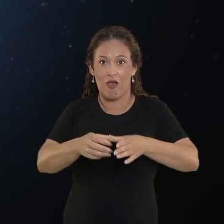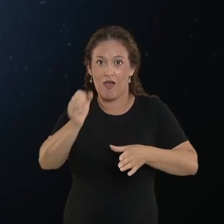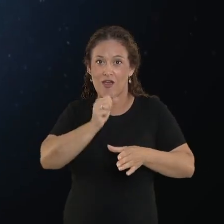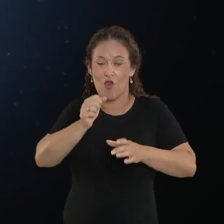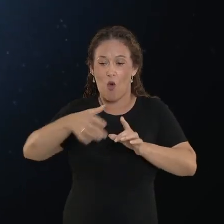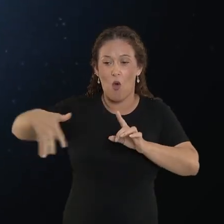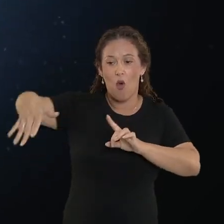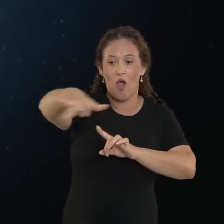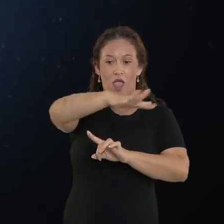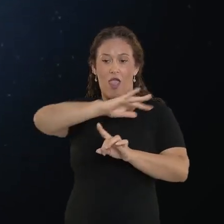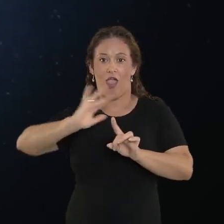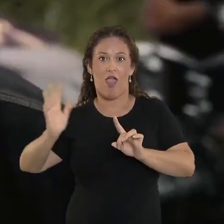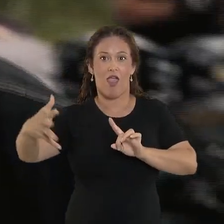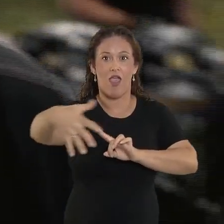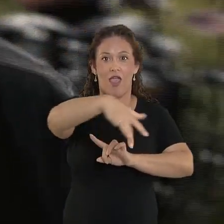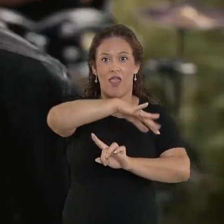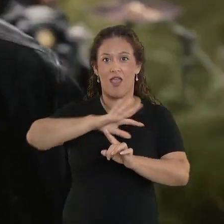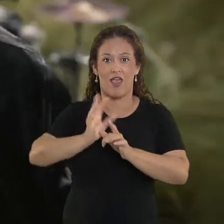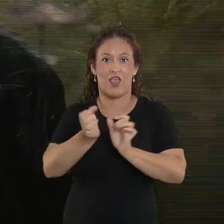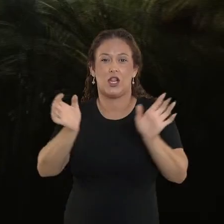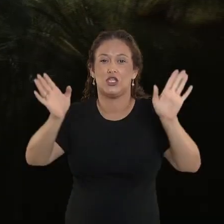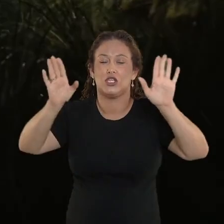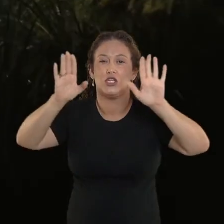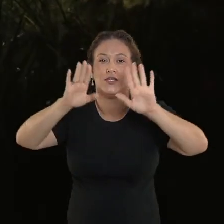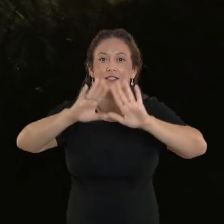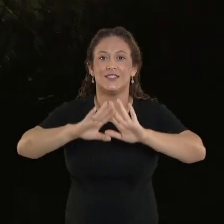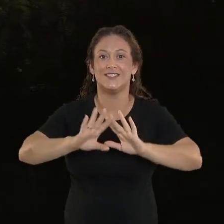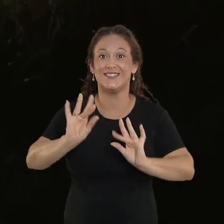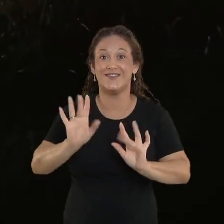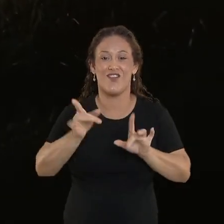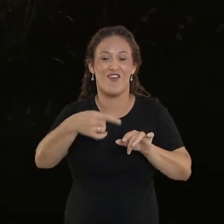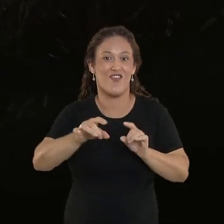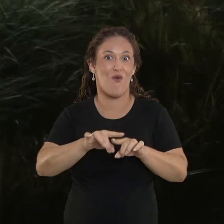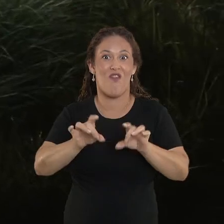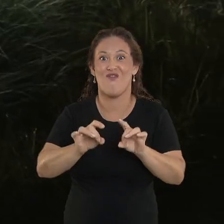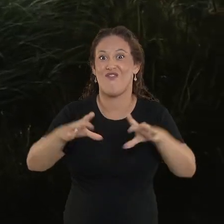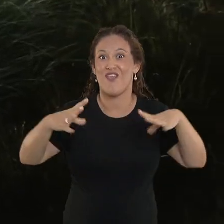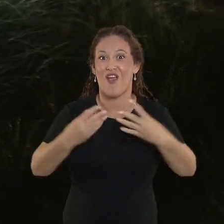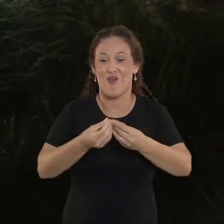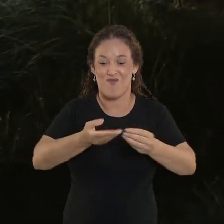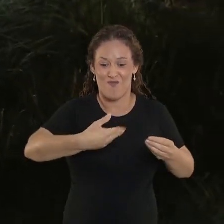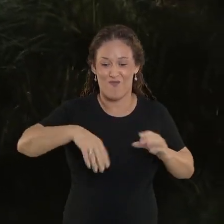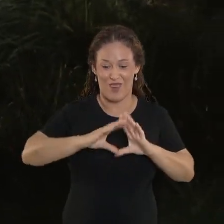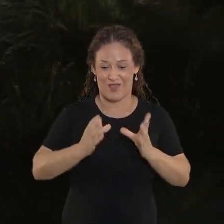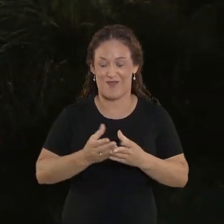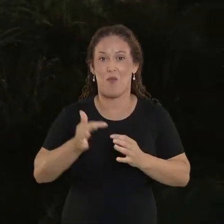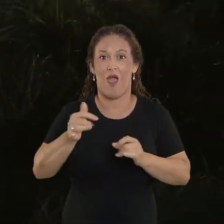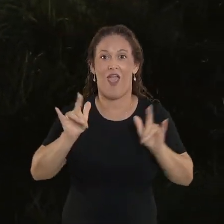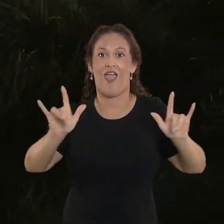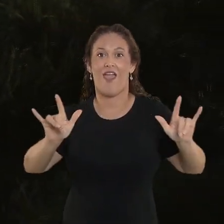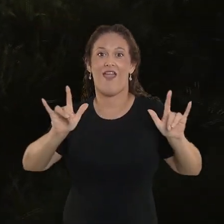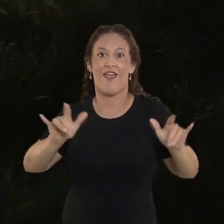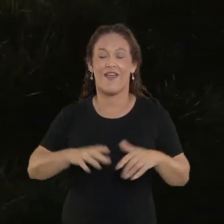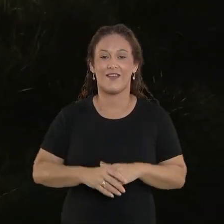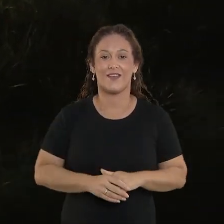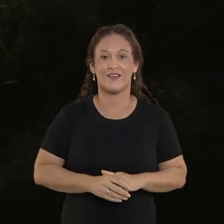y con el universo girando a su alrededor. La noche se cierne sobre la banda, pero ellos brillan con nuestro planeta y con el rock